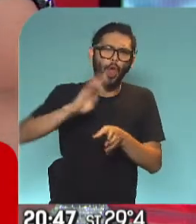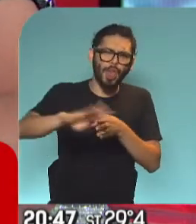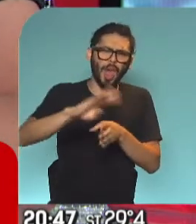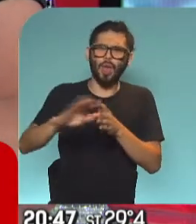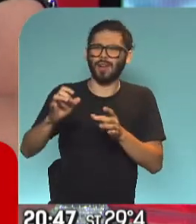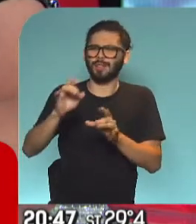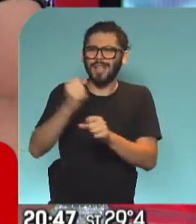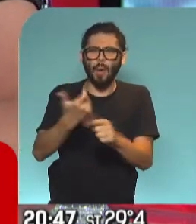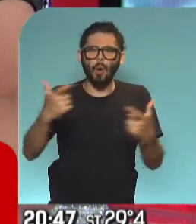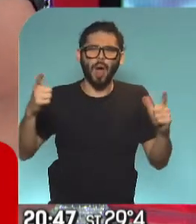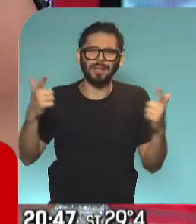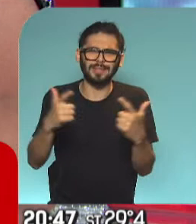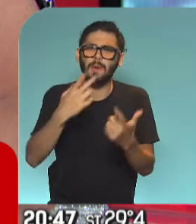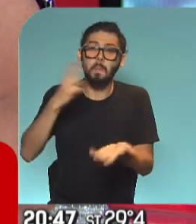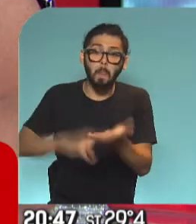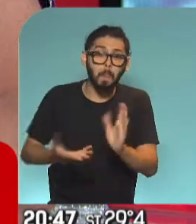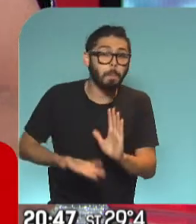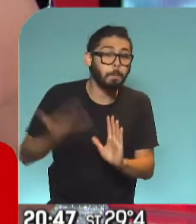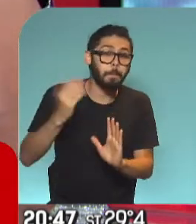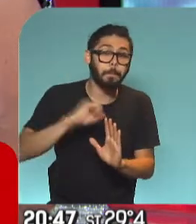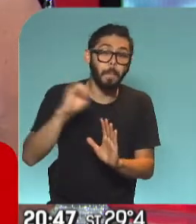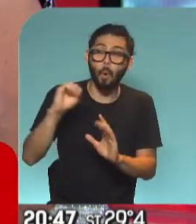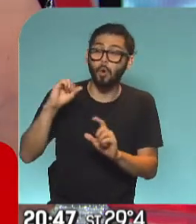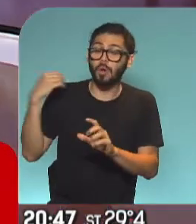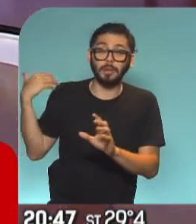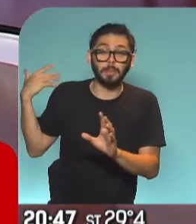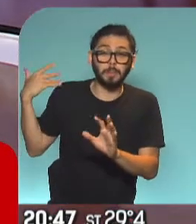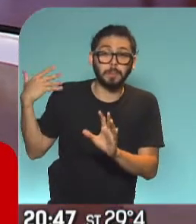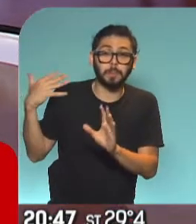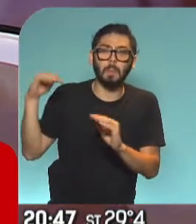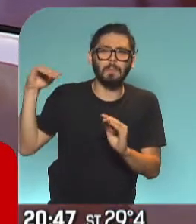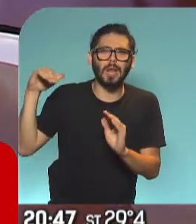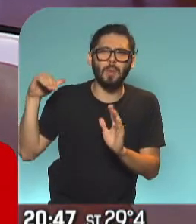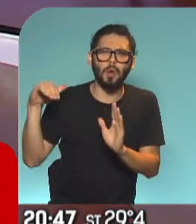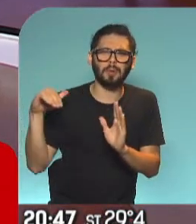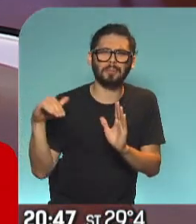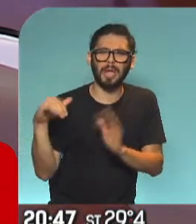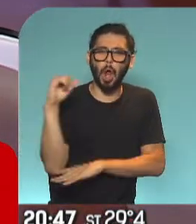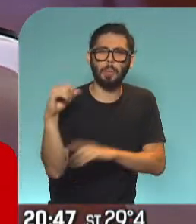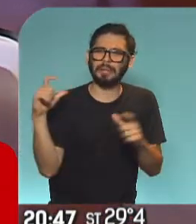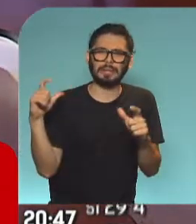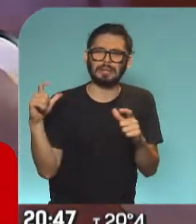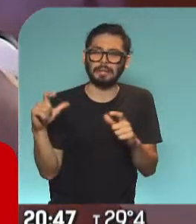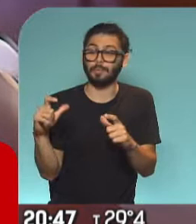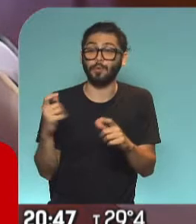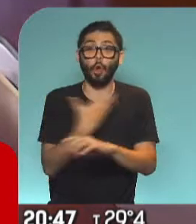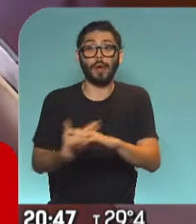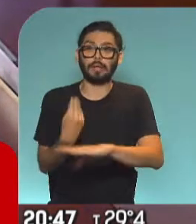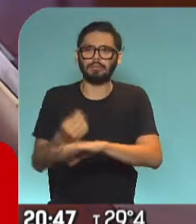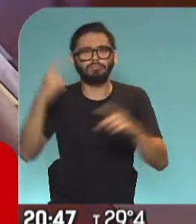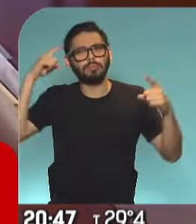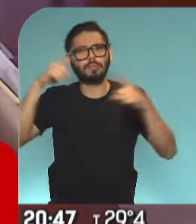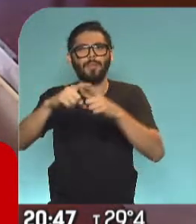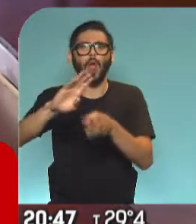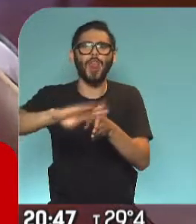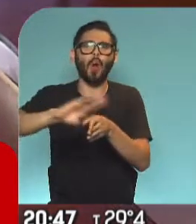desempleo tarifazos y comenzamos el gobierno con la expectativa de recuperar la argentina- desendeudar la y nos llevó la